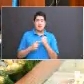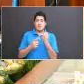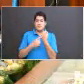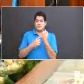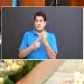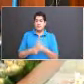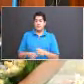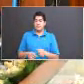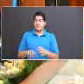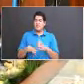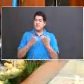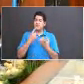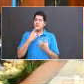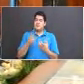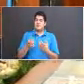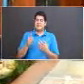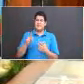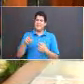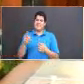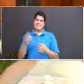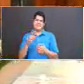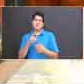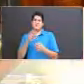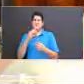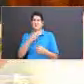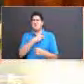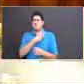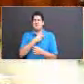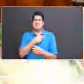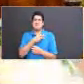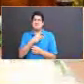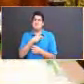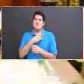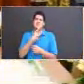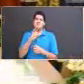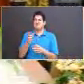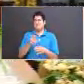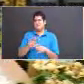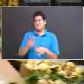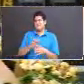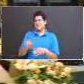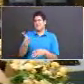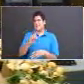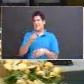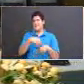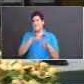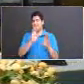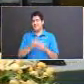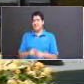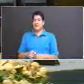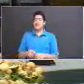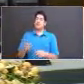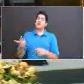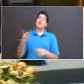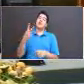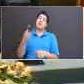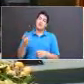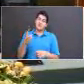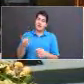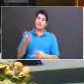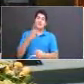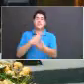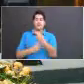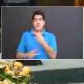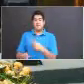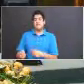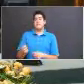Y dice, entonces esto son charas de lo que dice ese hermano Sergio. Charas, vale, pues sigamos. Y otra vez vuelven a